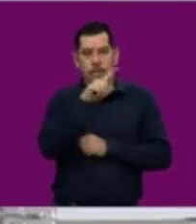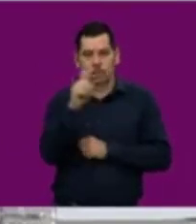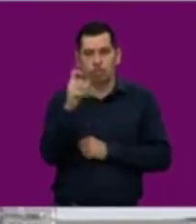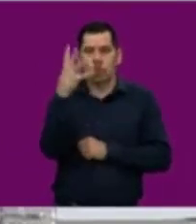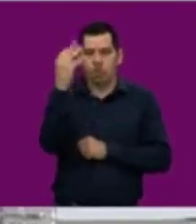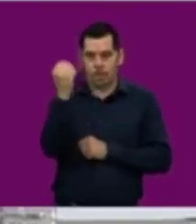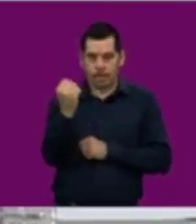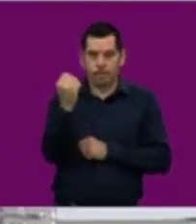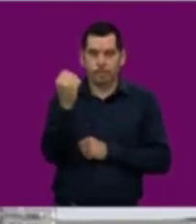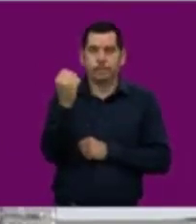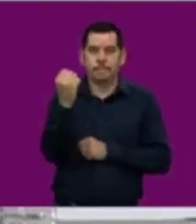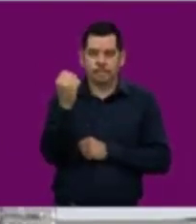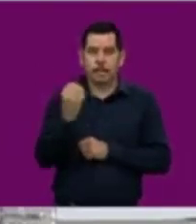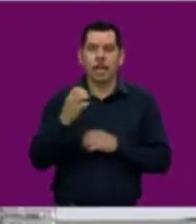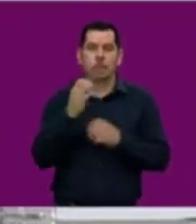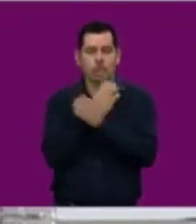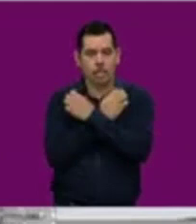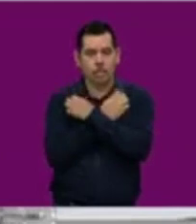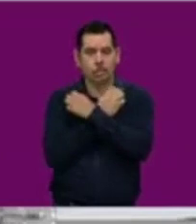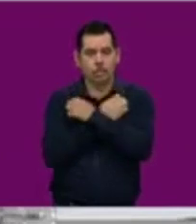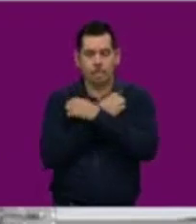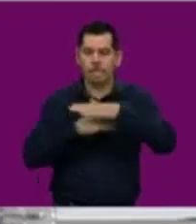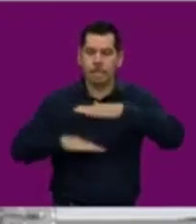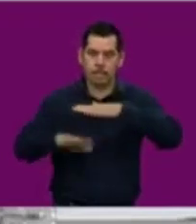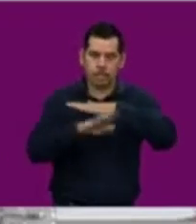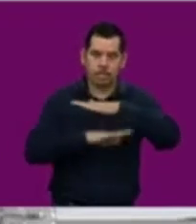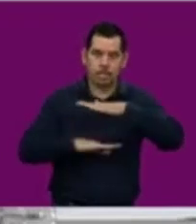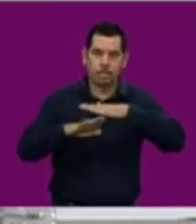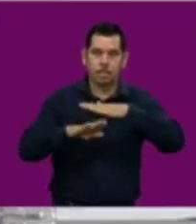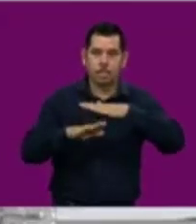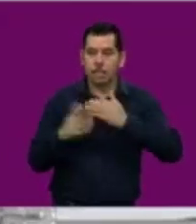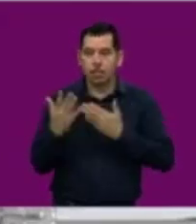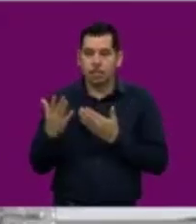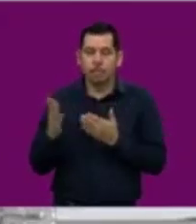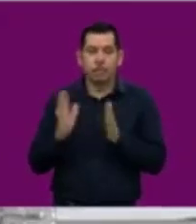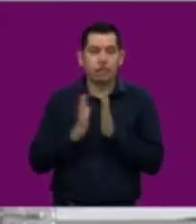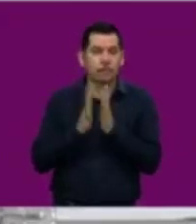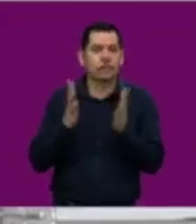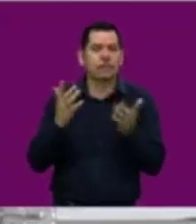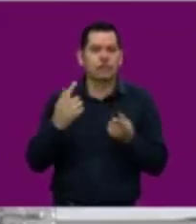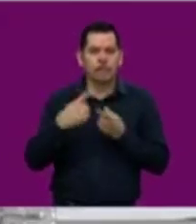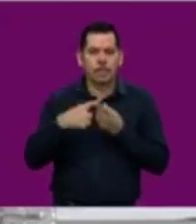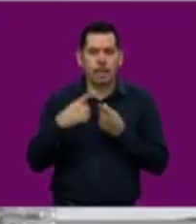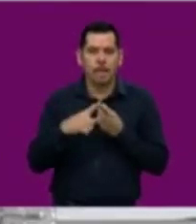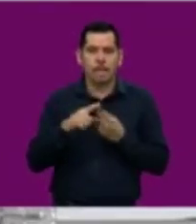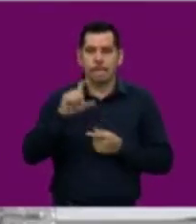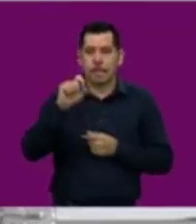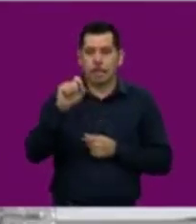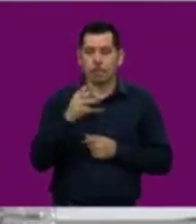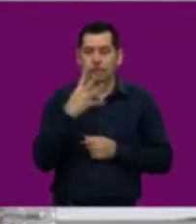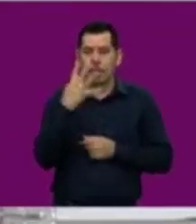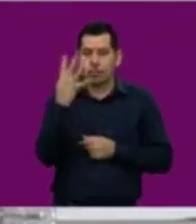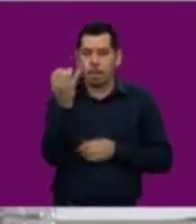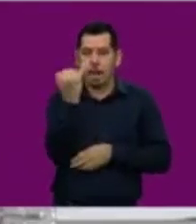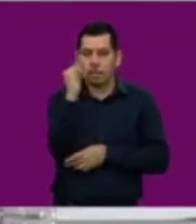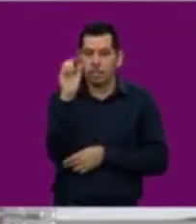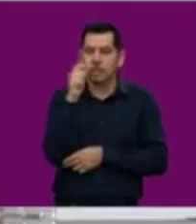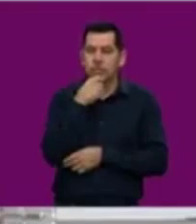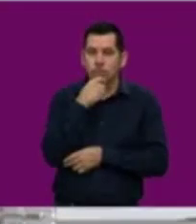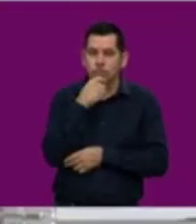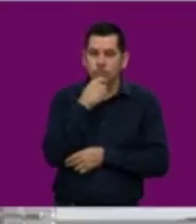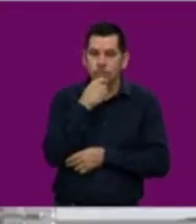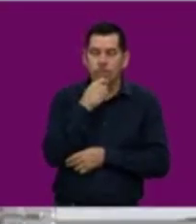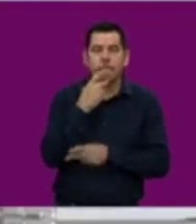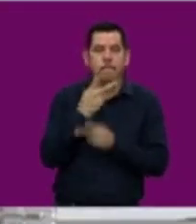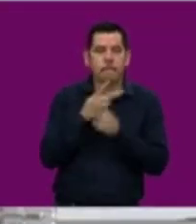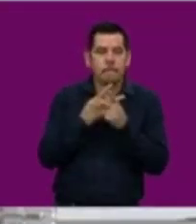básica con la participación de 24 preescolares 70 primarias